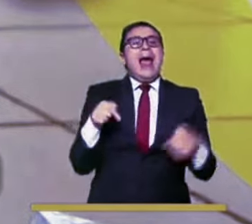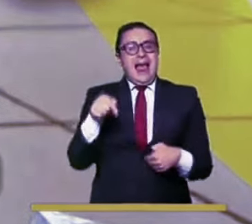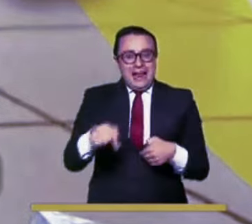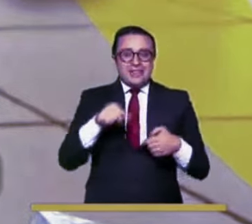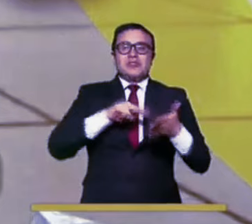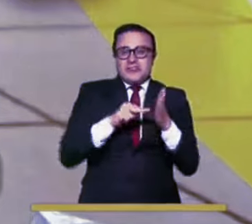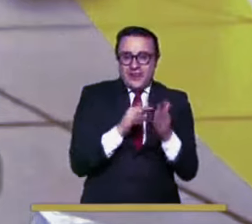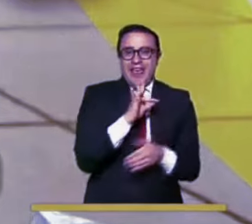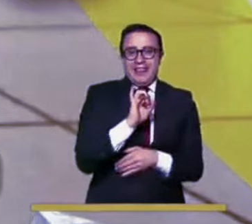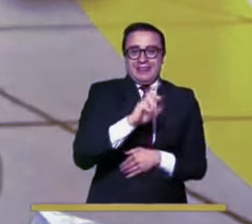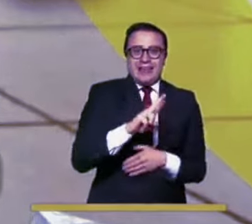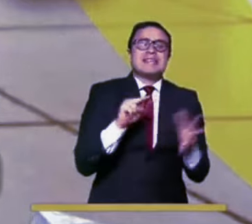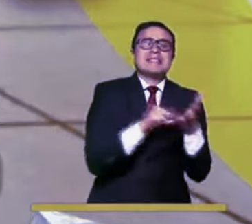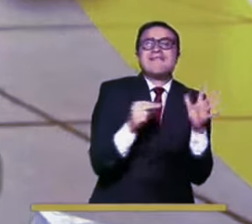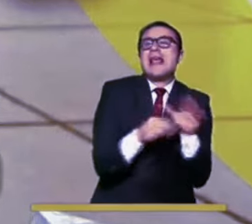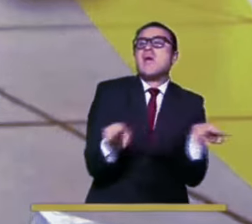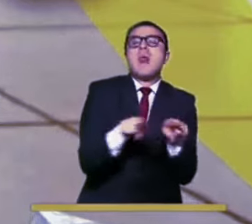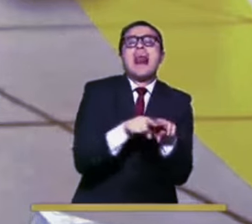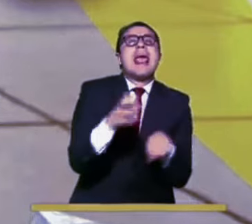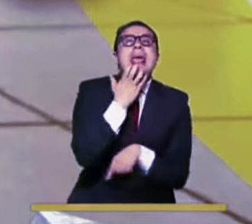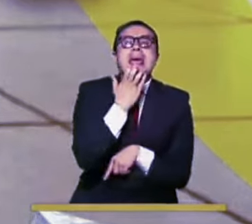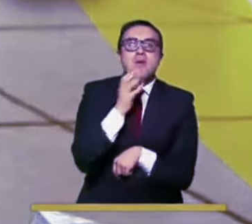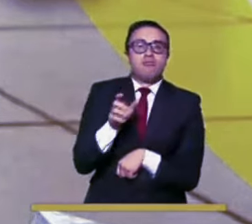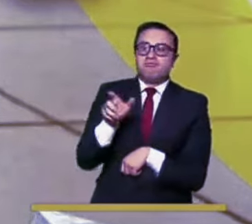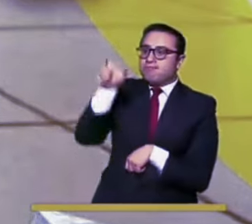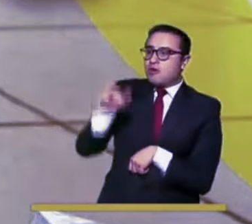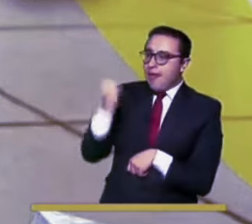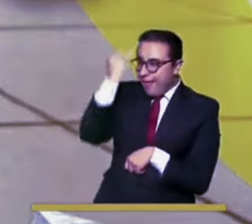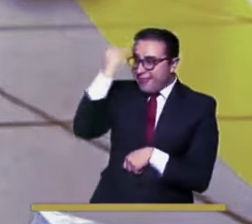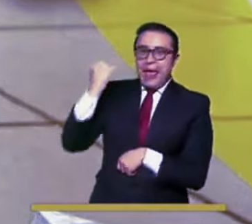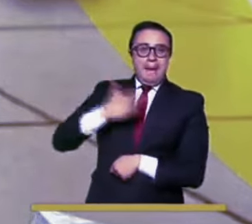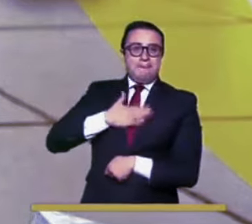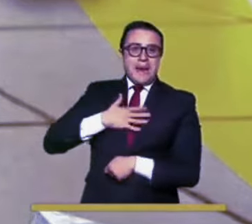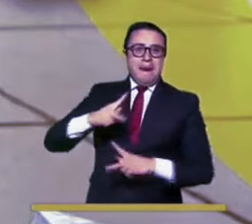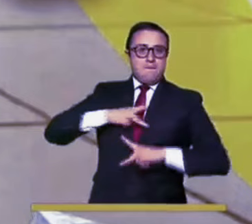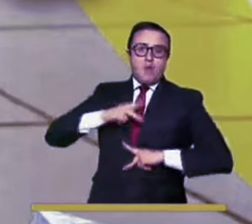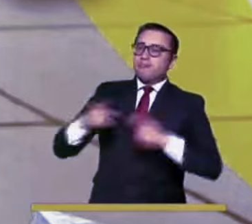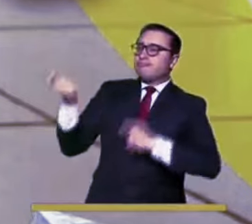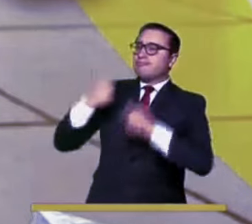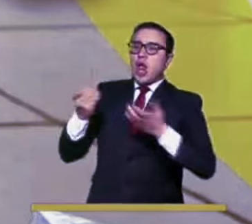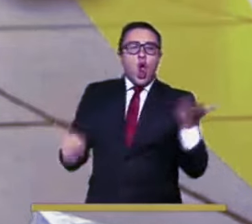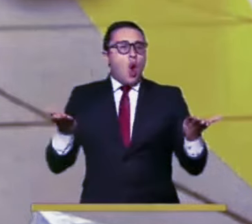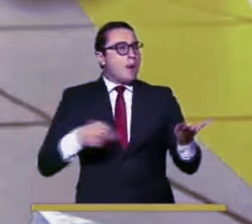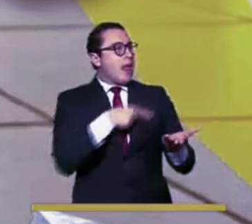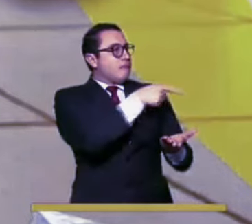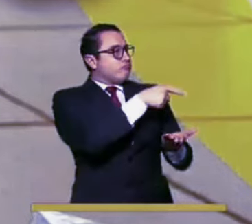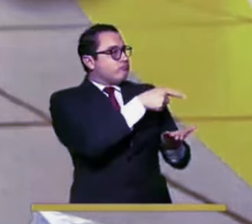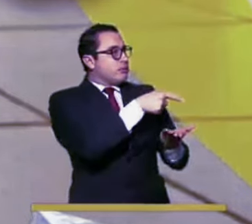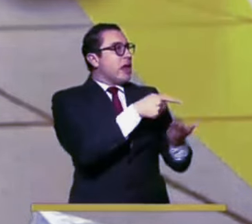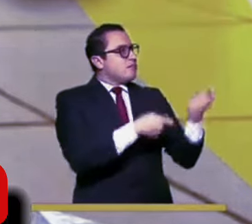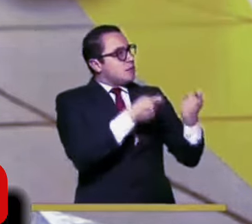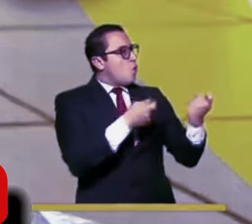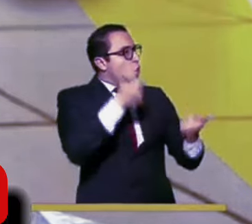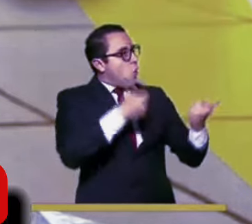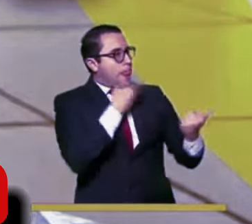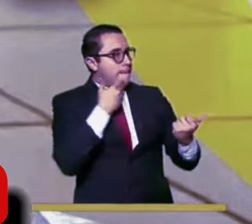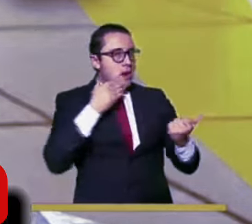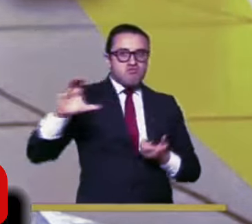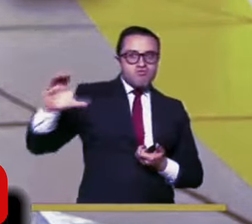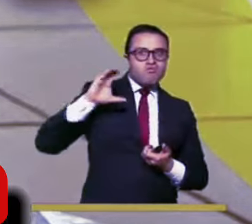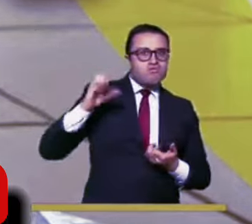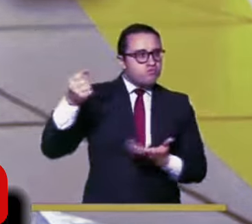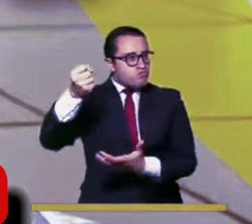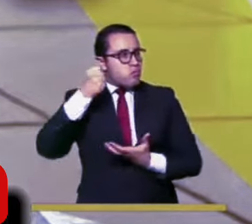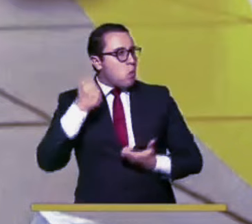con el porcentaje de ganancia que obtiene alguien al montar el negocio y compararlo con otro. ¿Cuál es más rentable? Las conclusiones